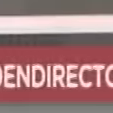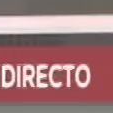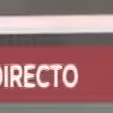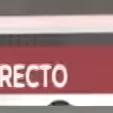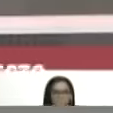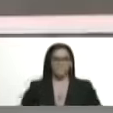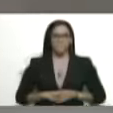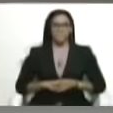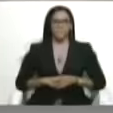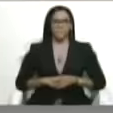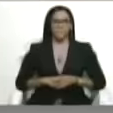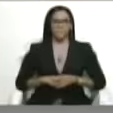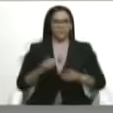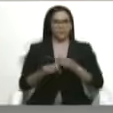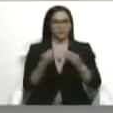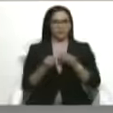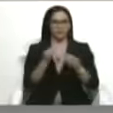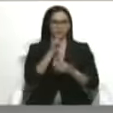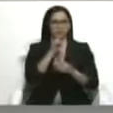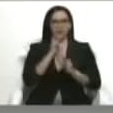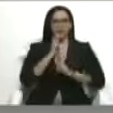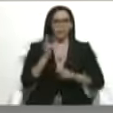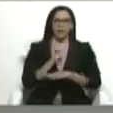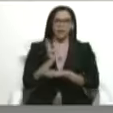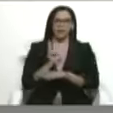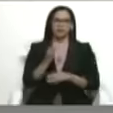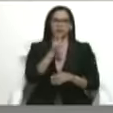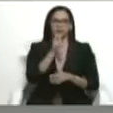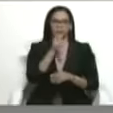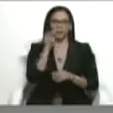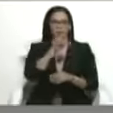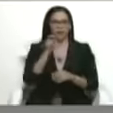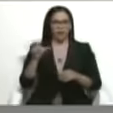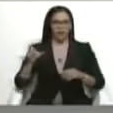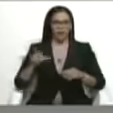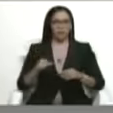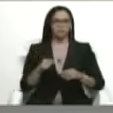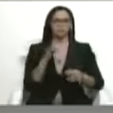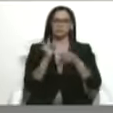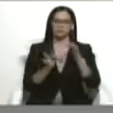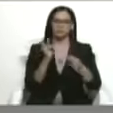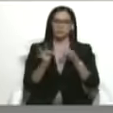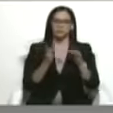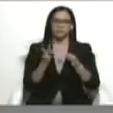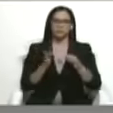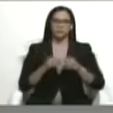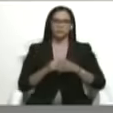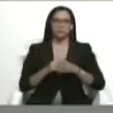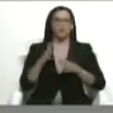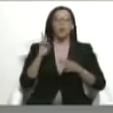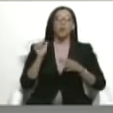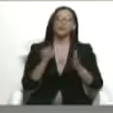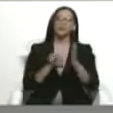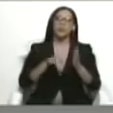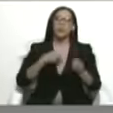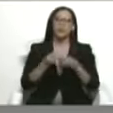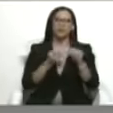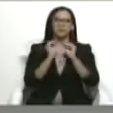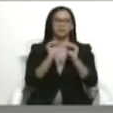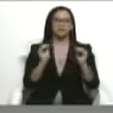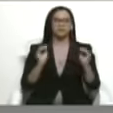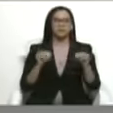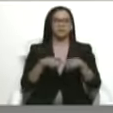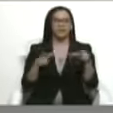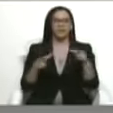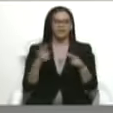@boriscastellano1. Vamos a hacer un ping-pong fiscal para responder rápidamente algunas preguntas de la gente. Nos escribe Oscar Brito. Boris, ¿dónde podemos hacer una denuncia de un caso